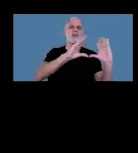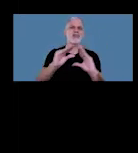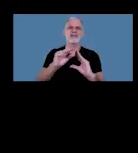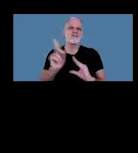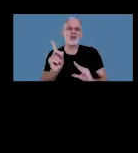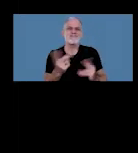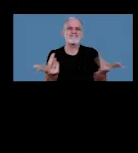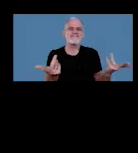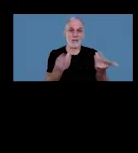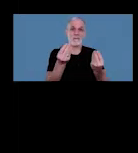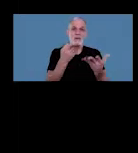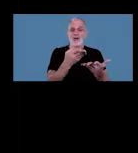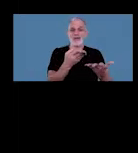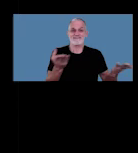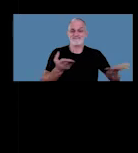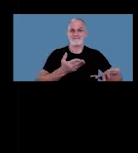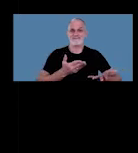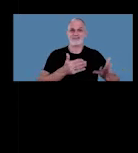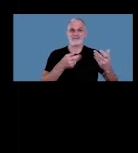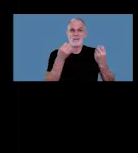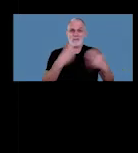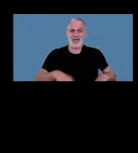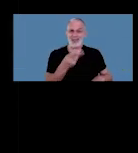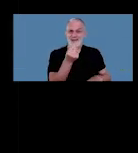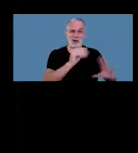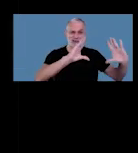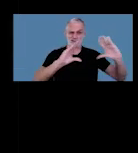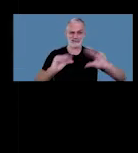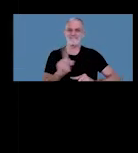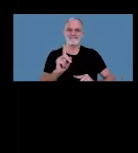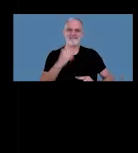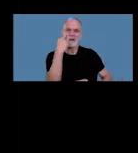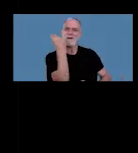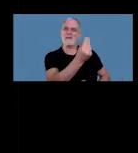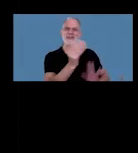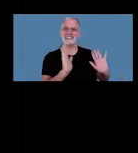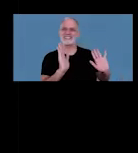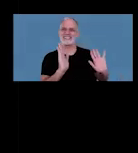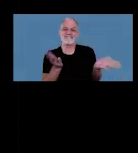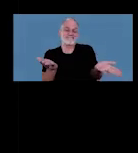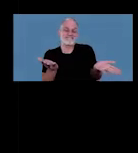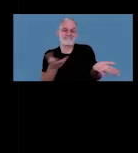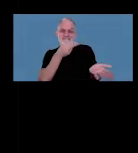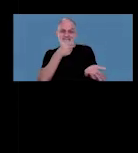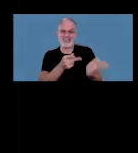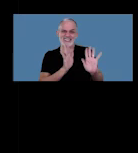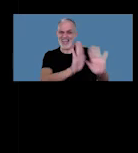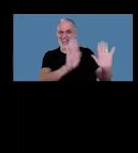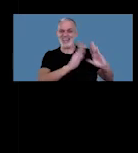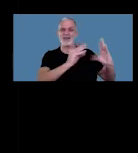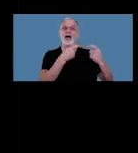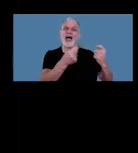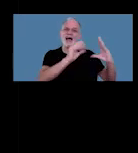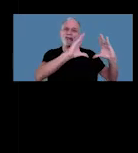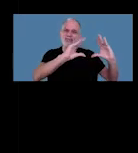que no está en condiciones de ser utilizado económicamente. Entonces, no va a haber de